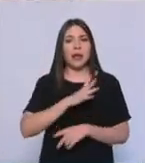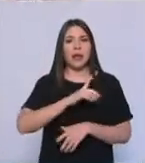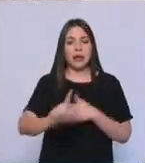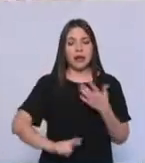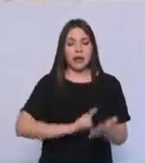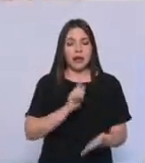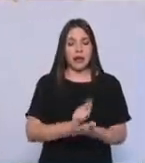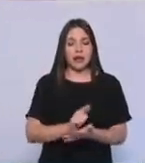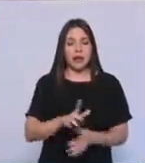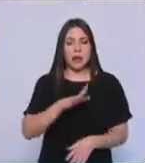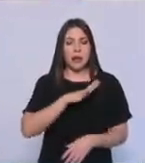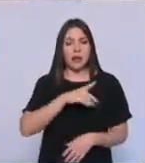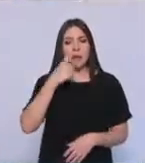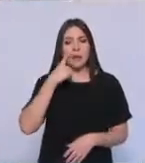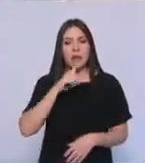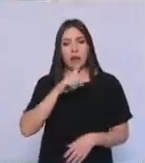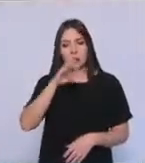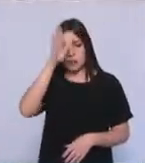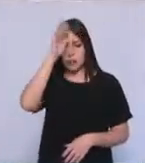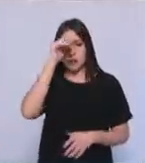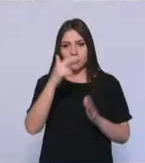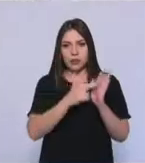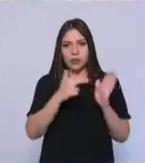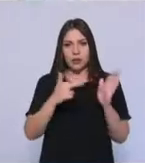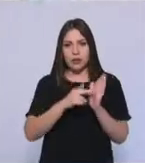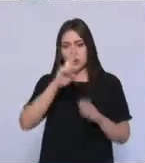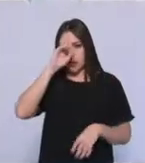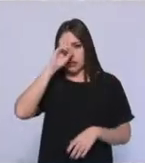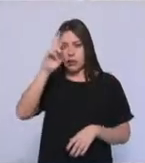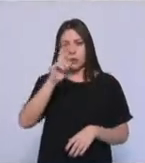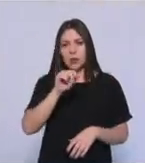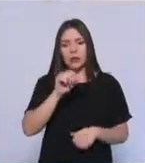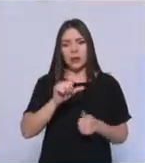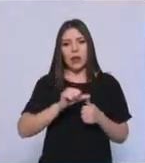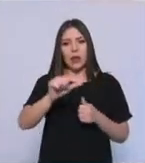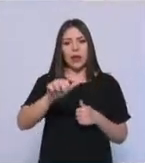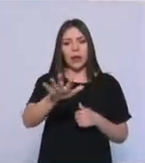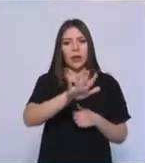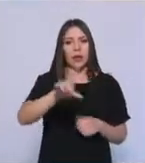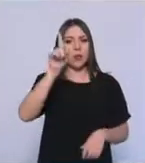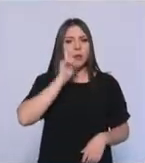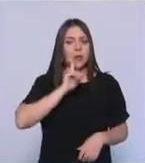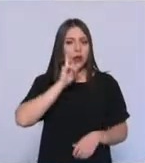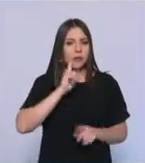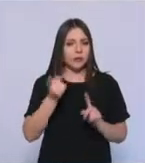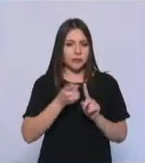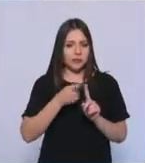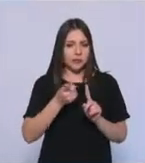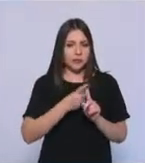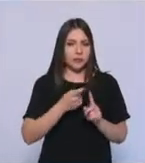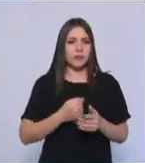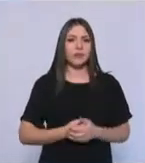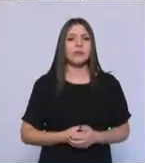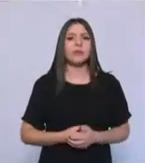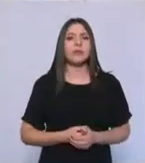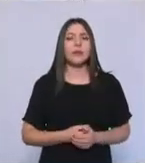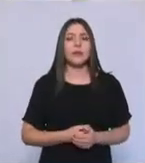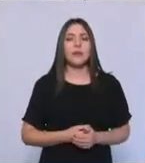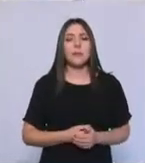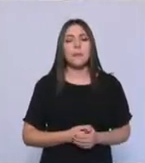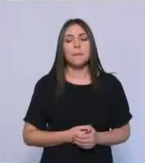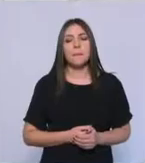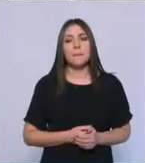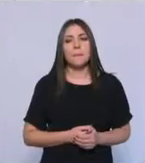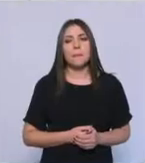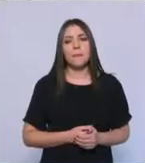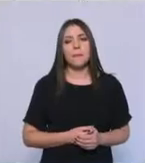medidas de convivencia con las personas y por respeto a las mujeres, sobre todo, ¿no? Que tengamos ahí una manera de poder estar y que las